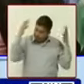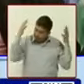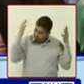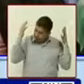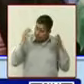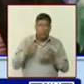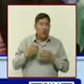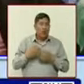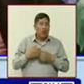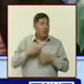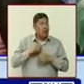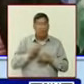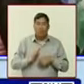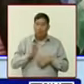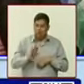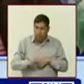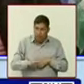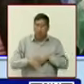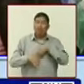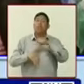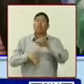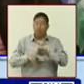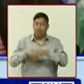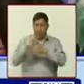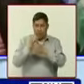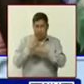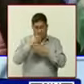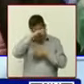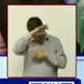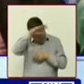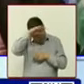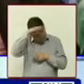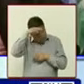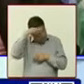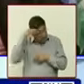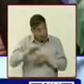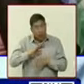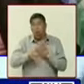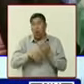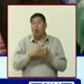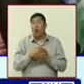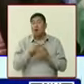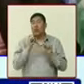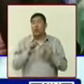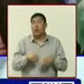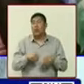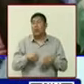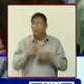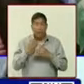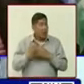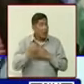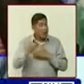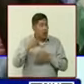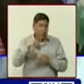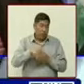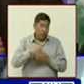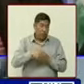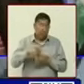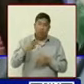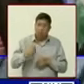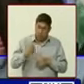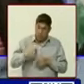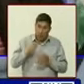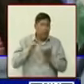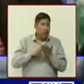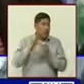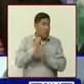un paso más de lo que realmente hemos venido haciendo, el esfuerzo de todo este tiempo para poder llevar adelante las elecciones judiciales. Y en